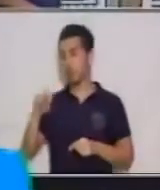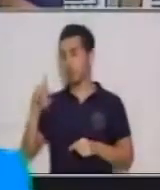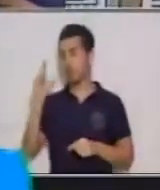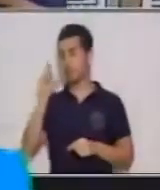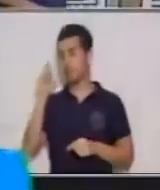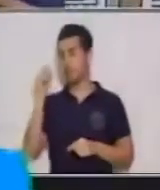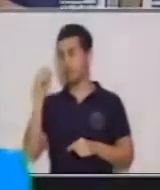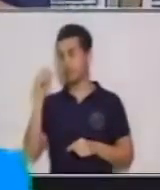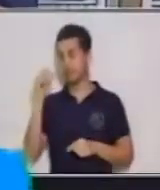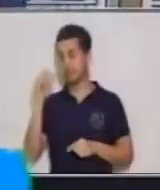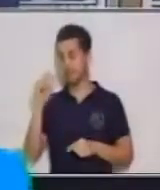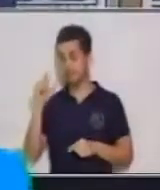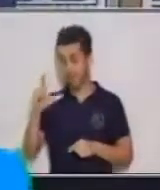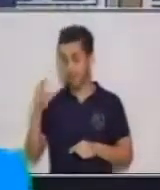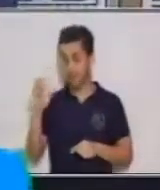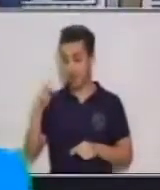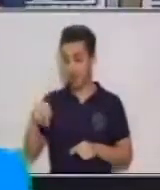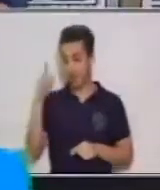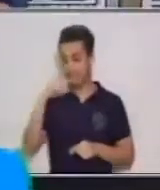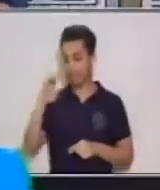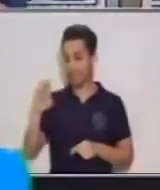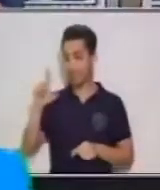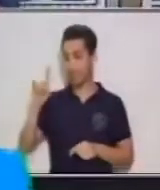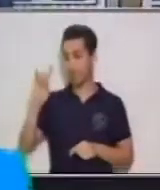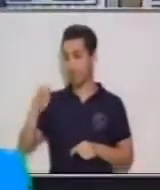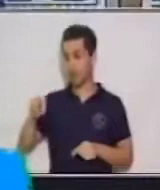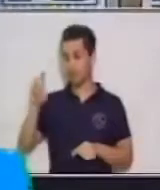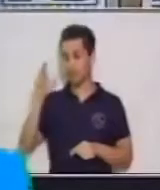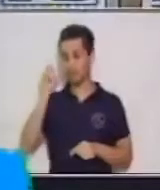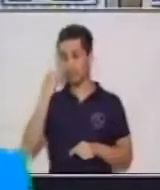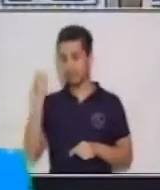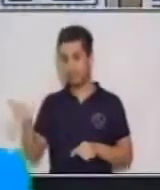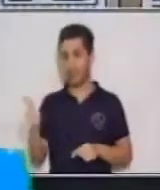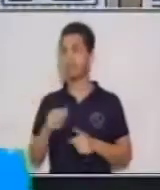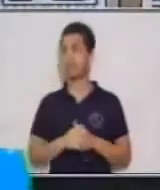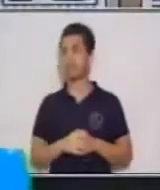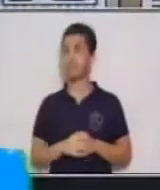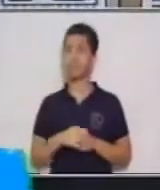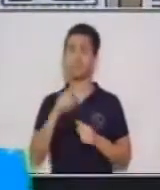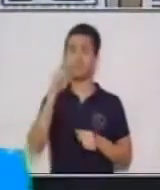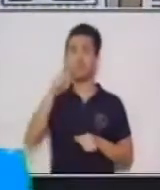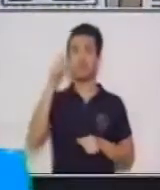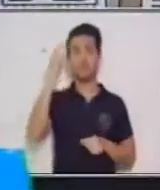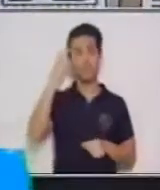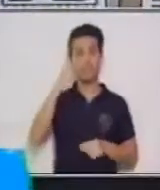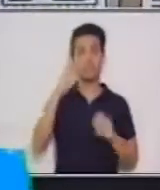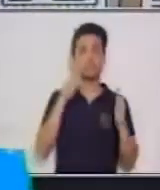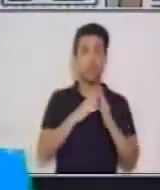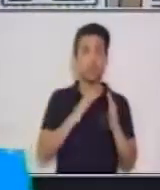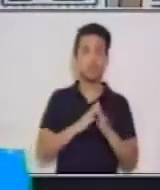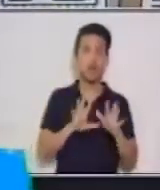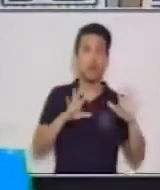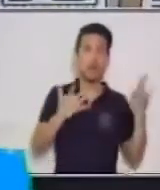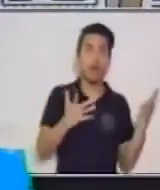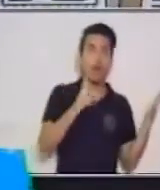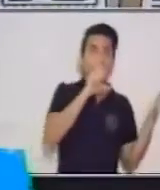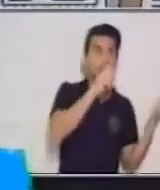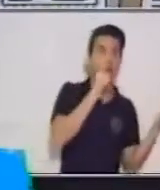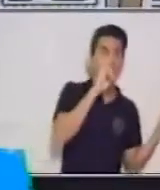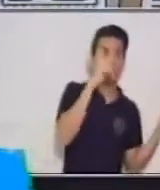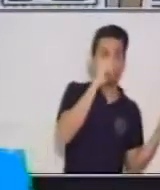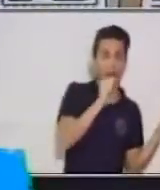momento, ya has hecho algunas acciones en casa. Entonces piensa, ¿cuál fue la causa y cuál fue la